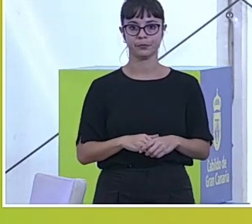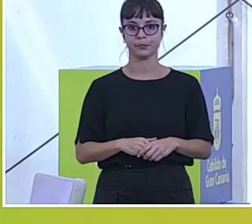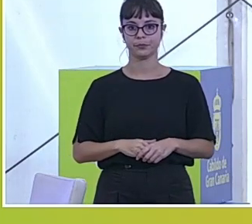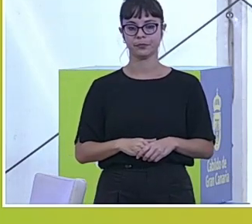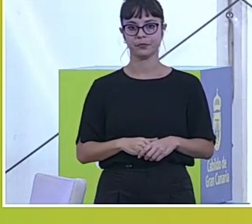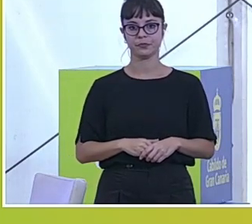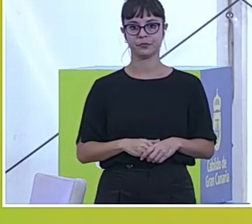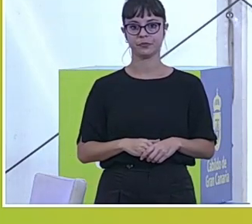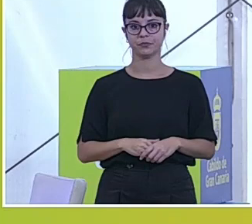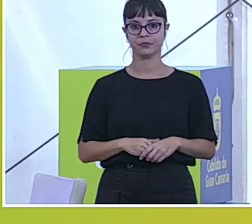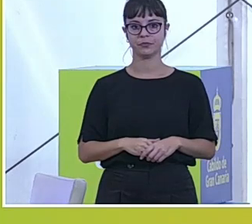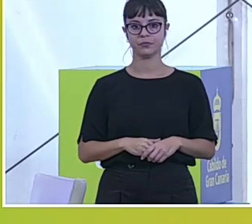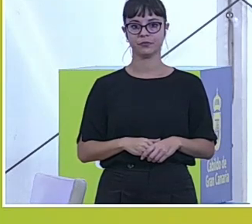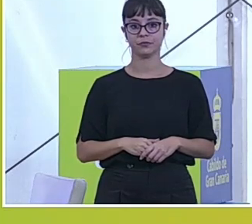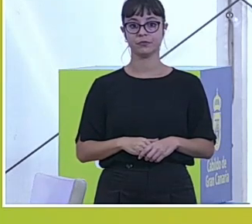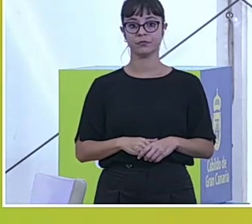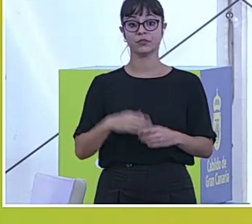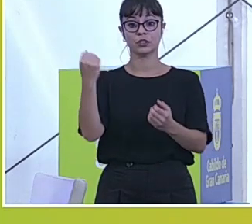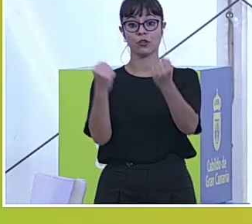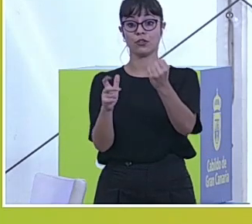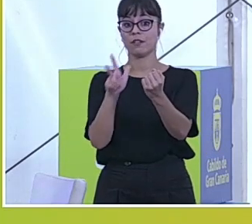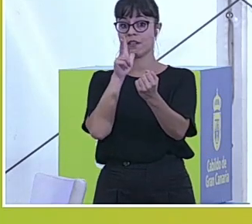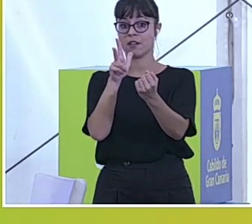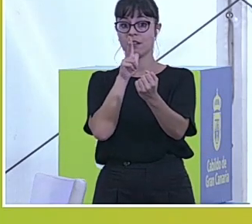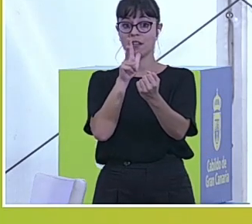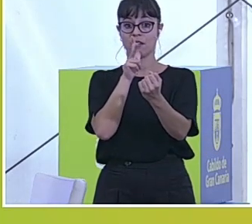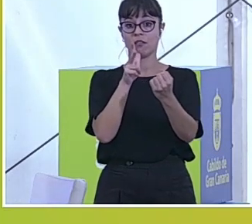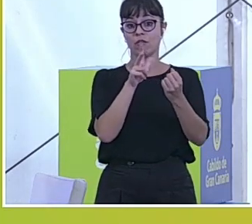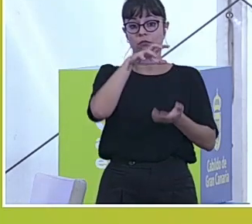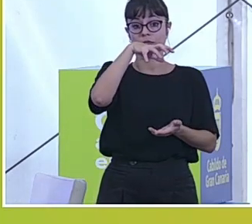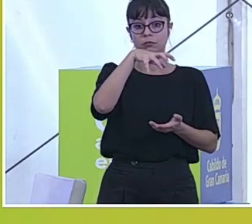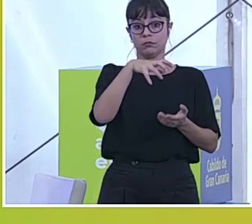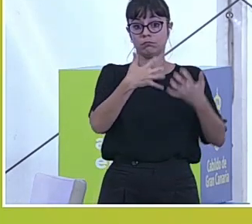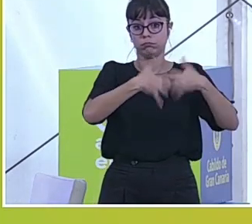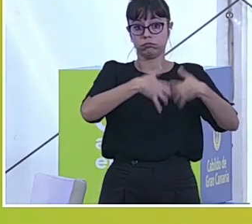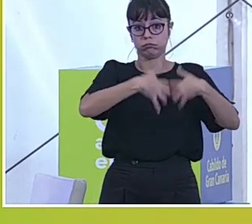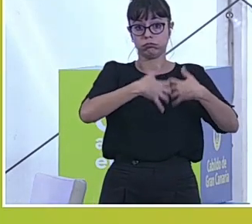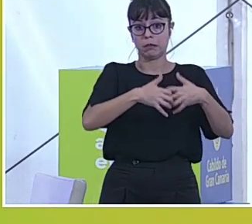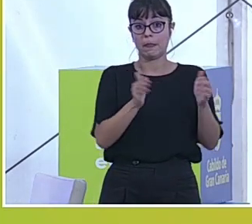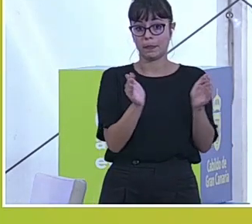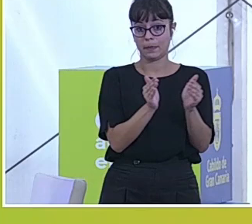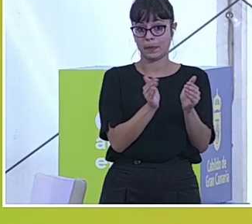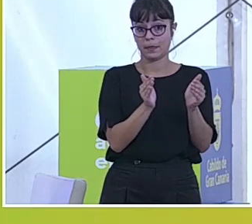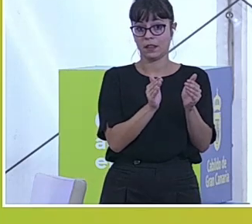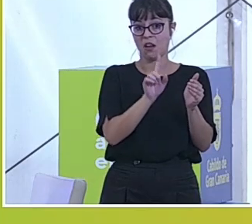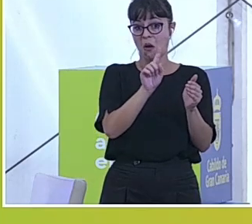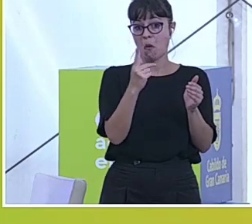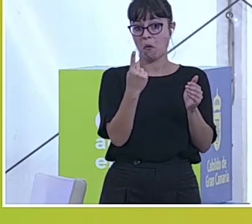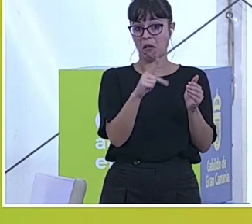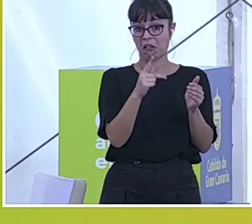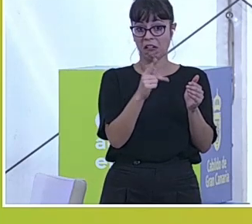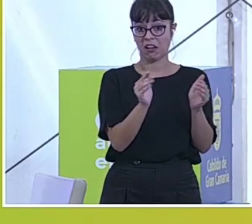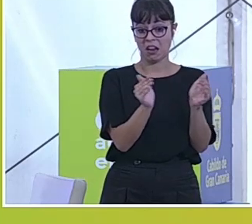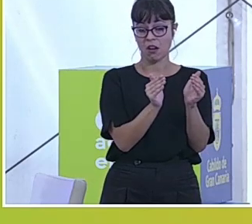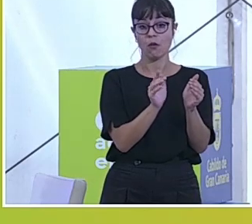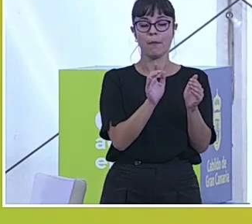Y básicamente se producía el hidrógeno con un electrolizador un poco más pequeño. En este caso estábamos hablando de un PEN de 1 kilogramo, ¿vale? De un normal metro